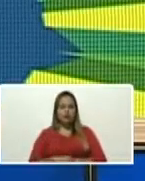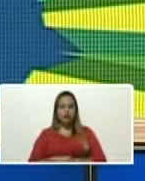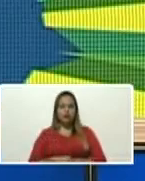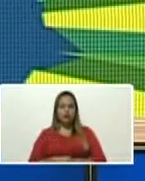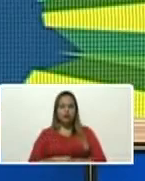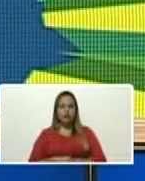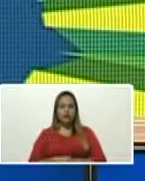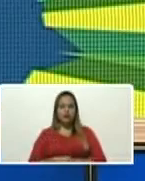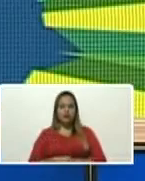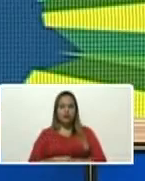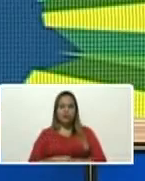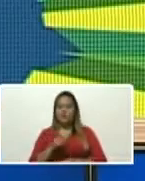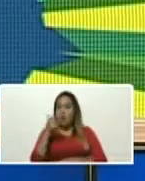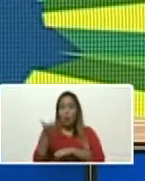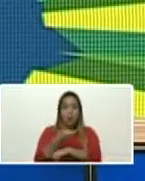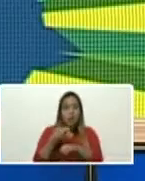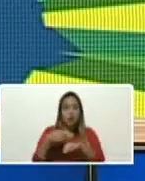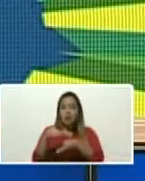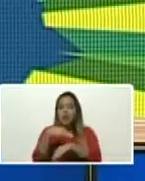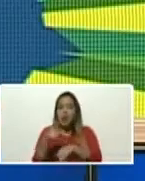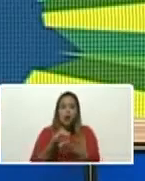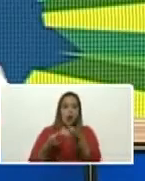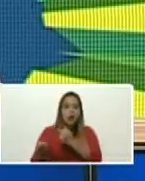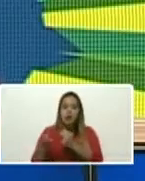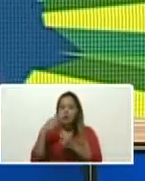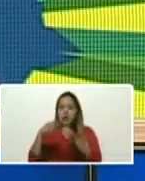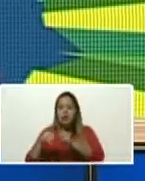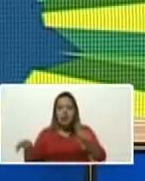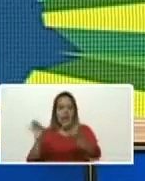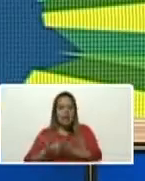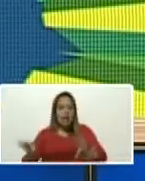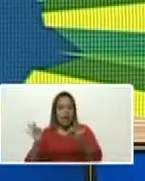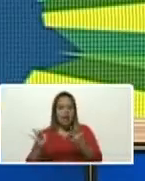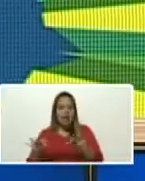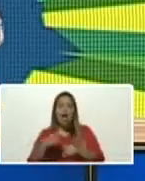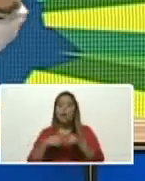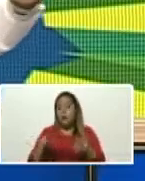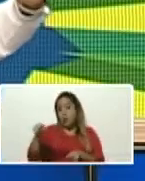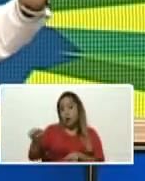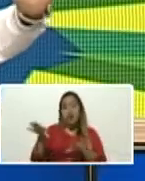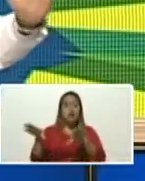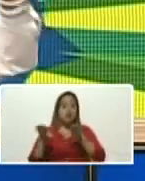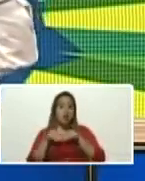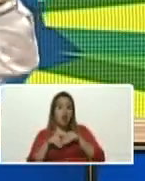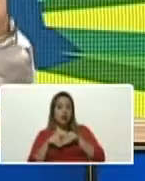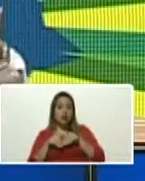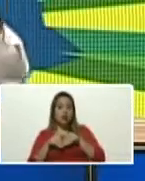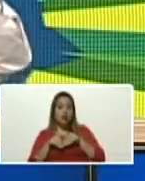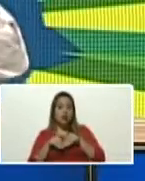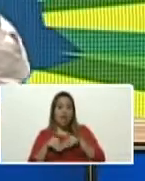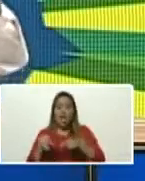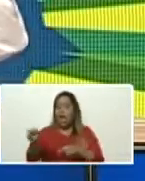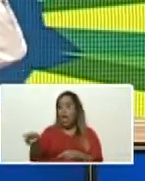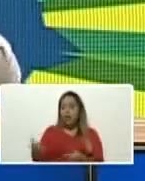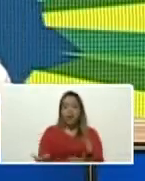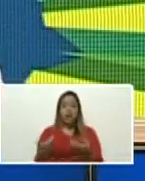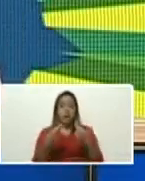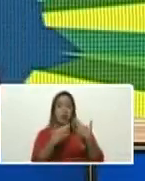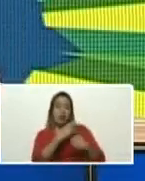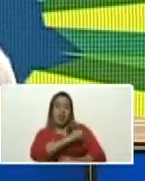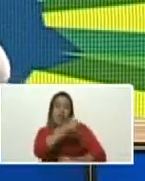Sin gobierno, sin ministerio, sin control, sin territorio, sin nada, pero reconocido por ellos, los dueños del mundo. Los dueños del